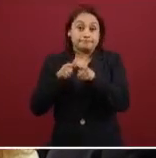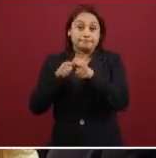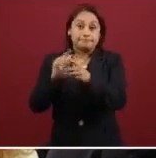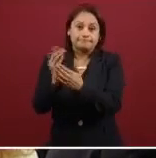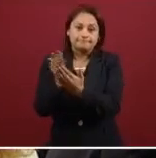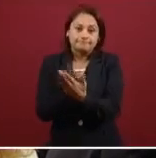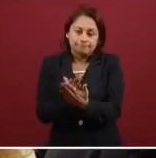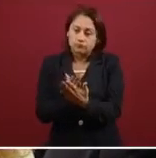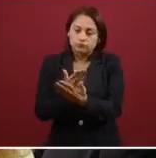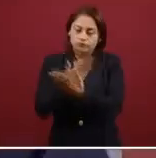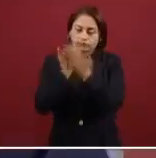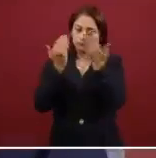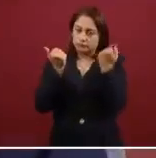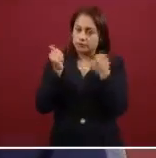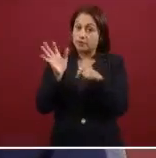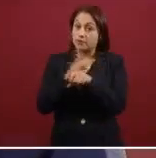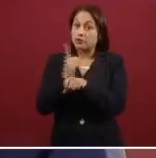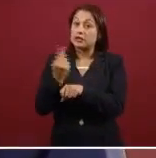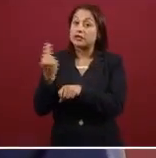¿sí?,